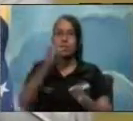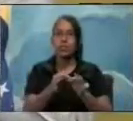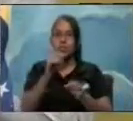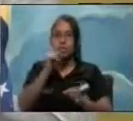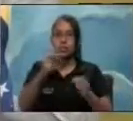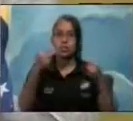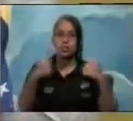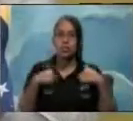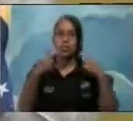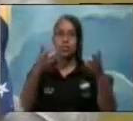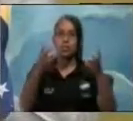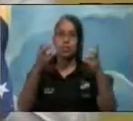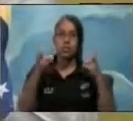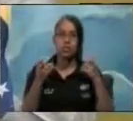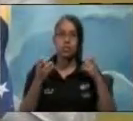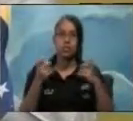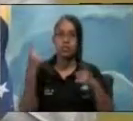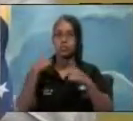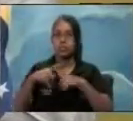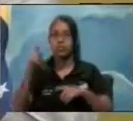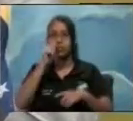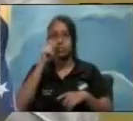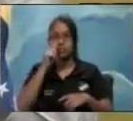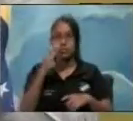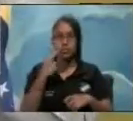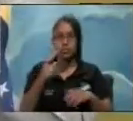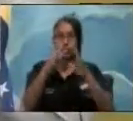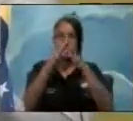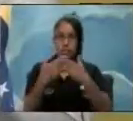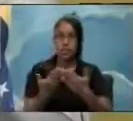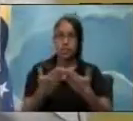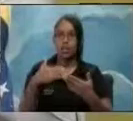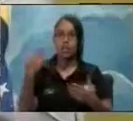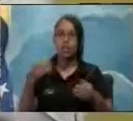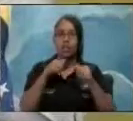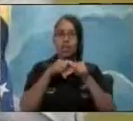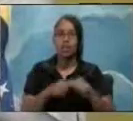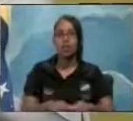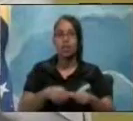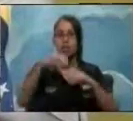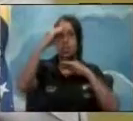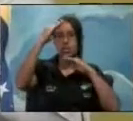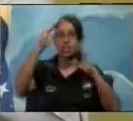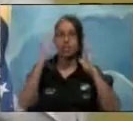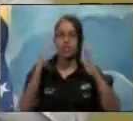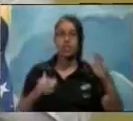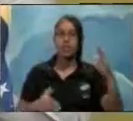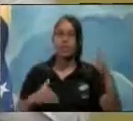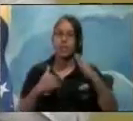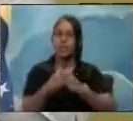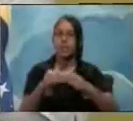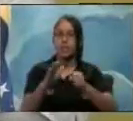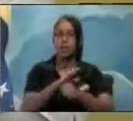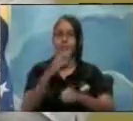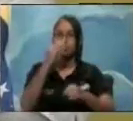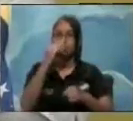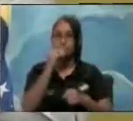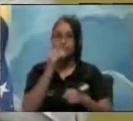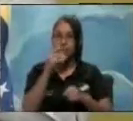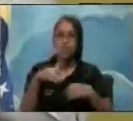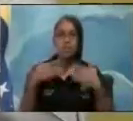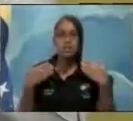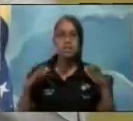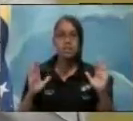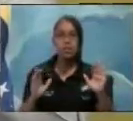yo recibimos. Aquel hombre, dice la Biblia, que se quedó atento, cerró la boca, quizás dejó la mano